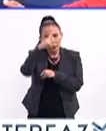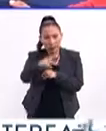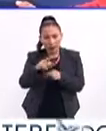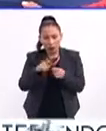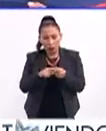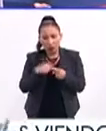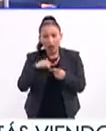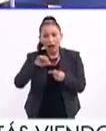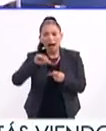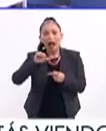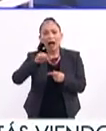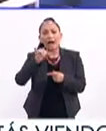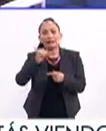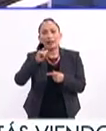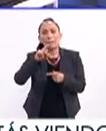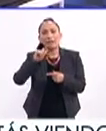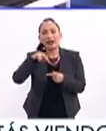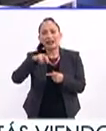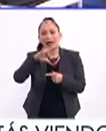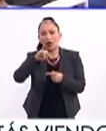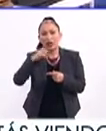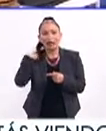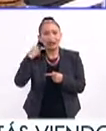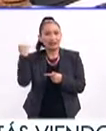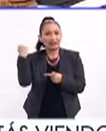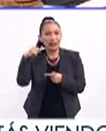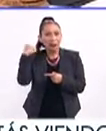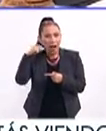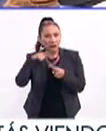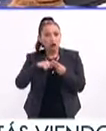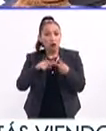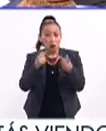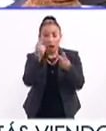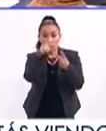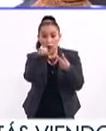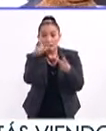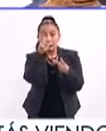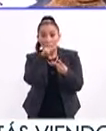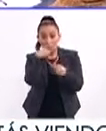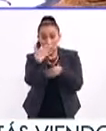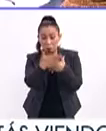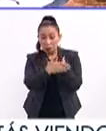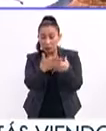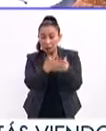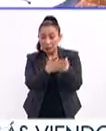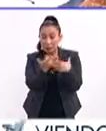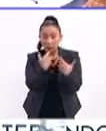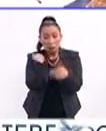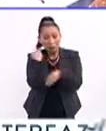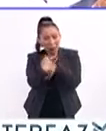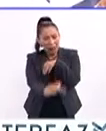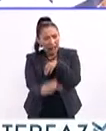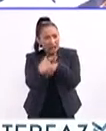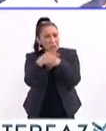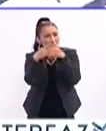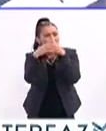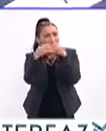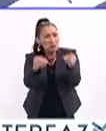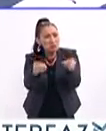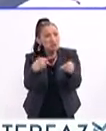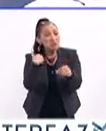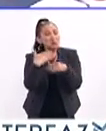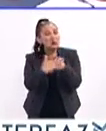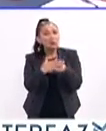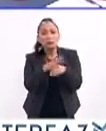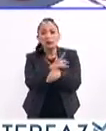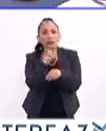México, el ayapaneco en Tabasco, por mencionar algunas. Son lenguas que están en muy alto riesgo de desaparición.